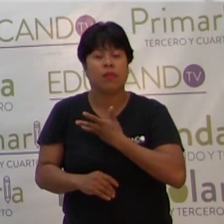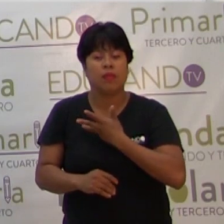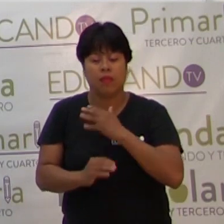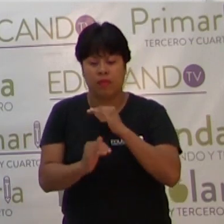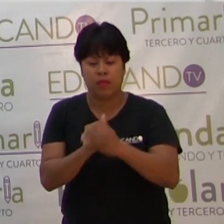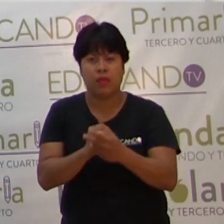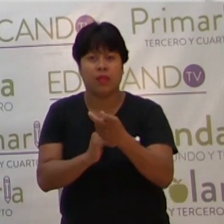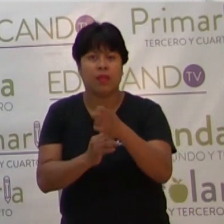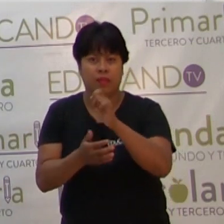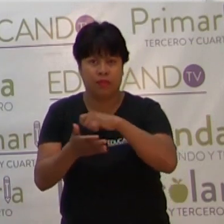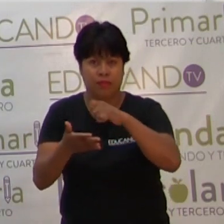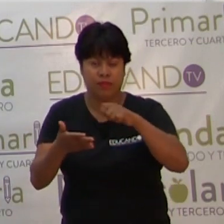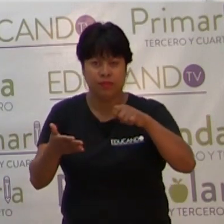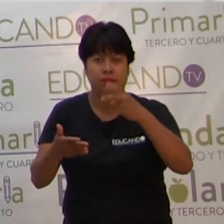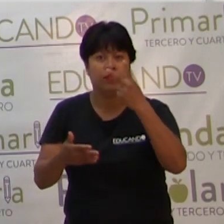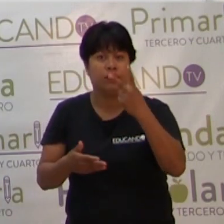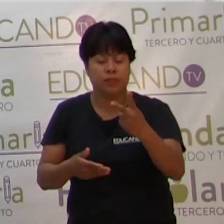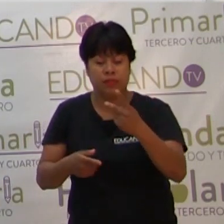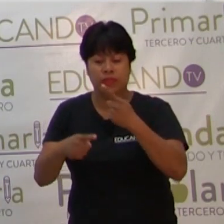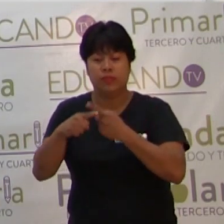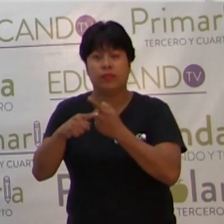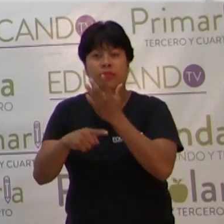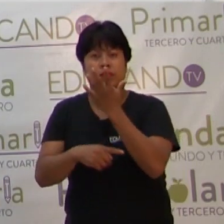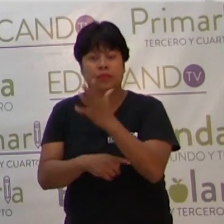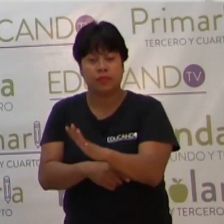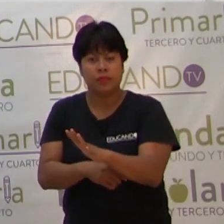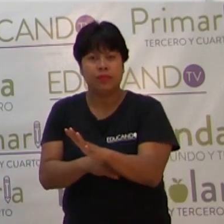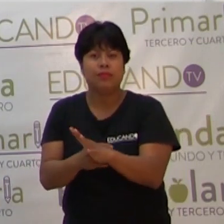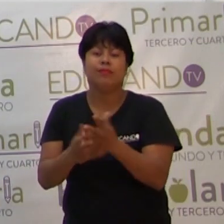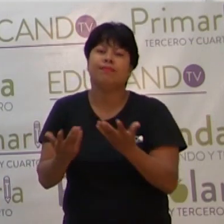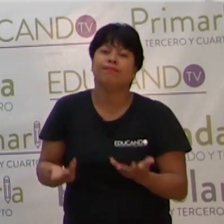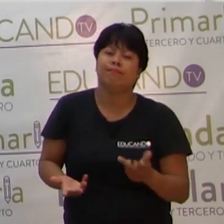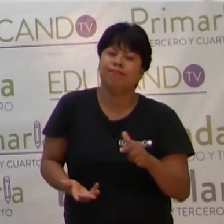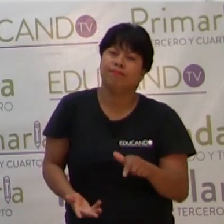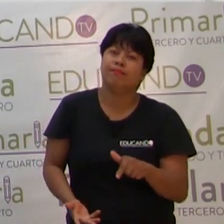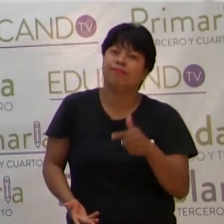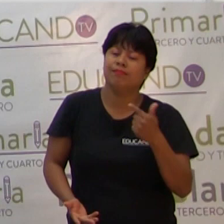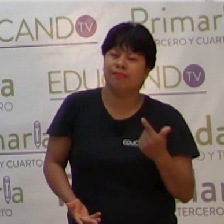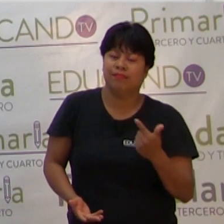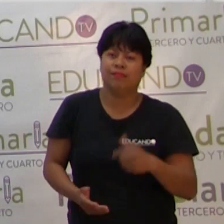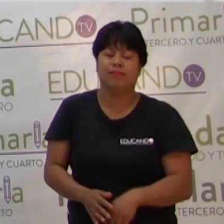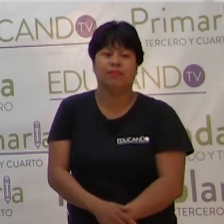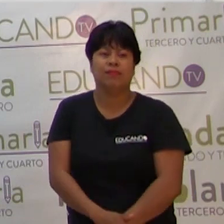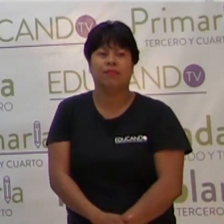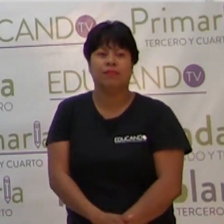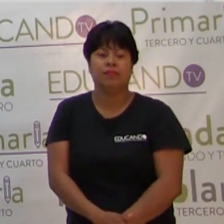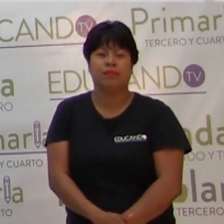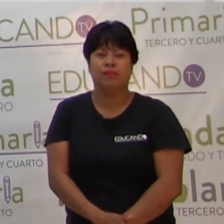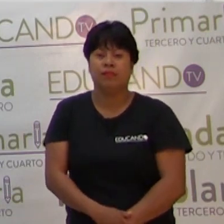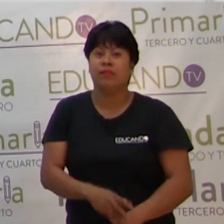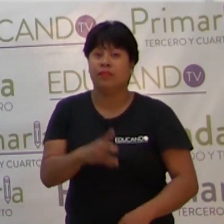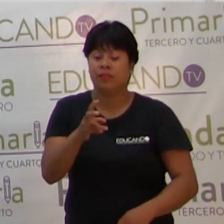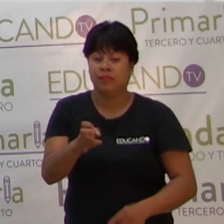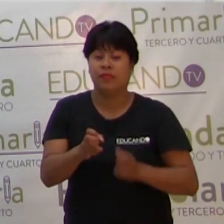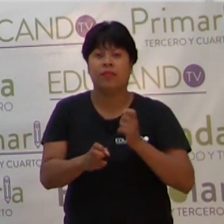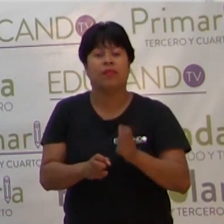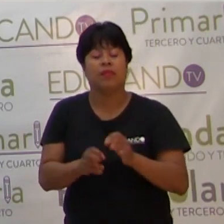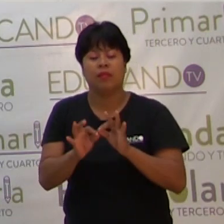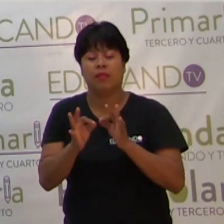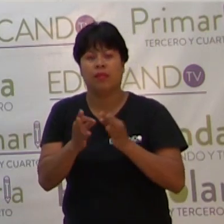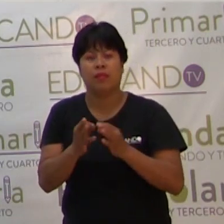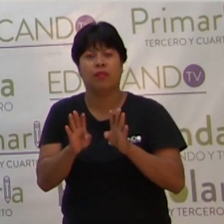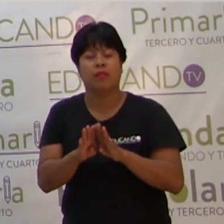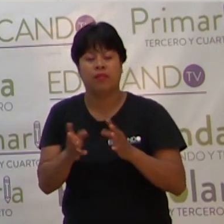esta operación. 2 más 10 pues nos da 12. Y estas son las formas